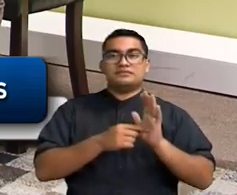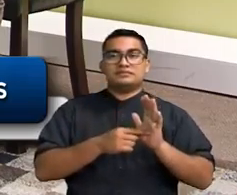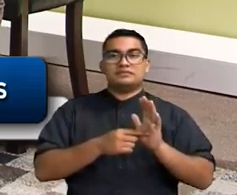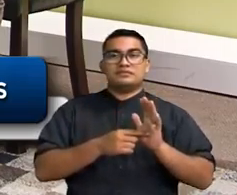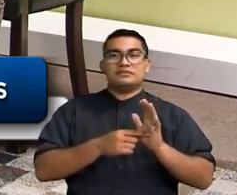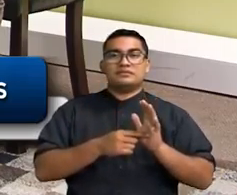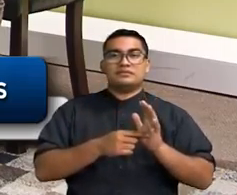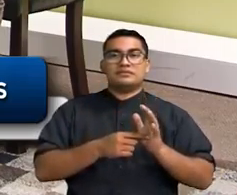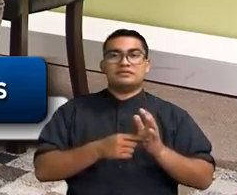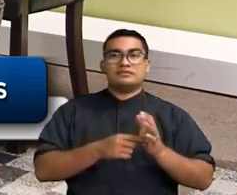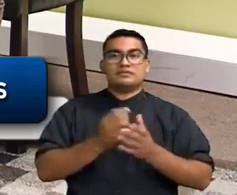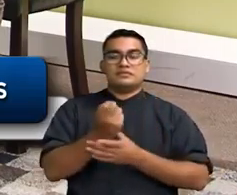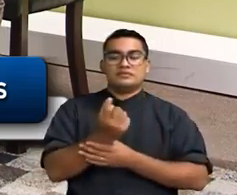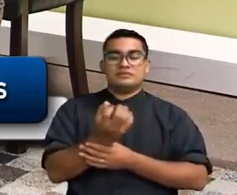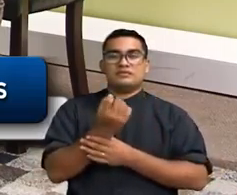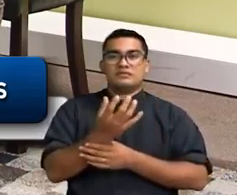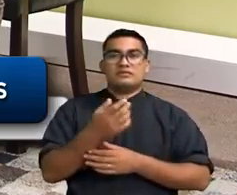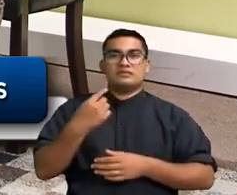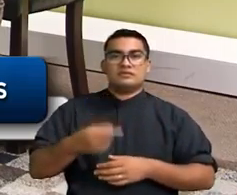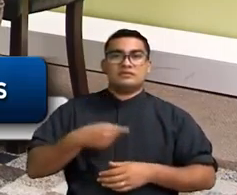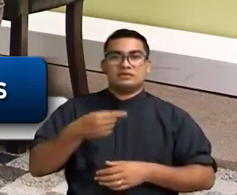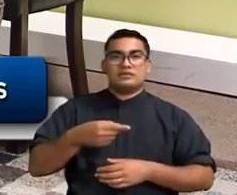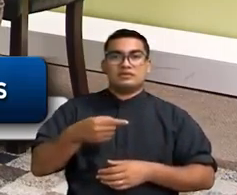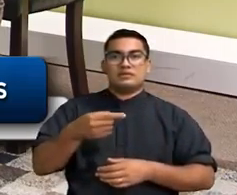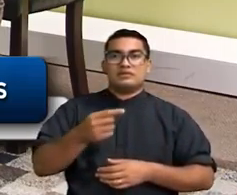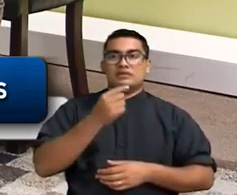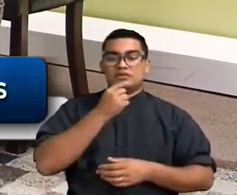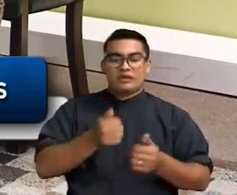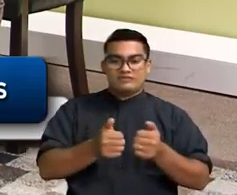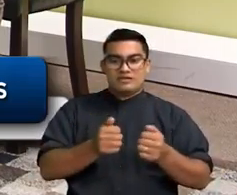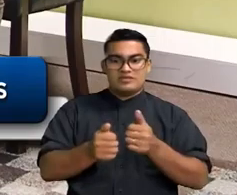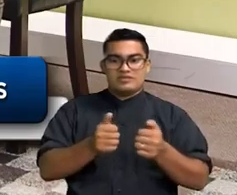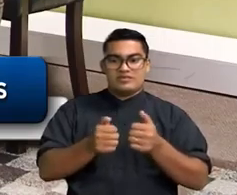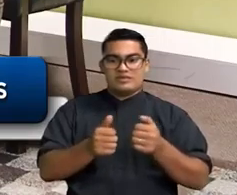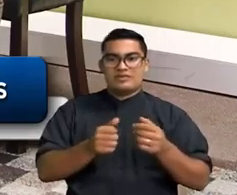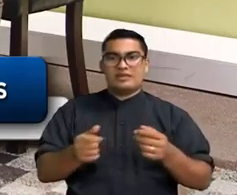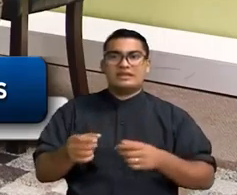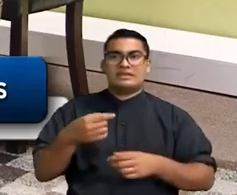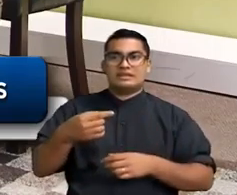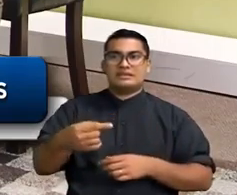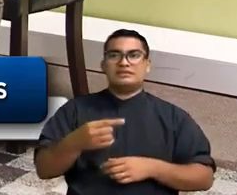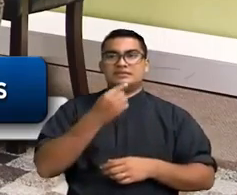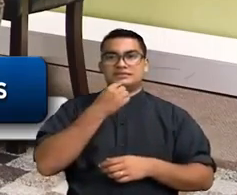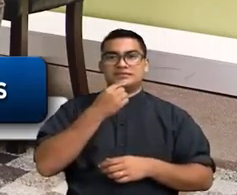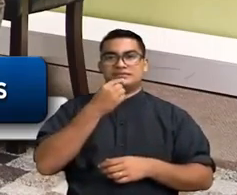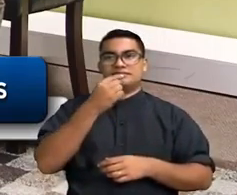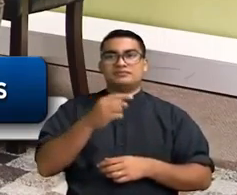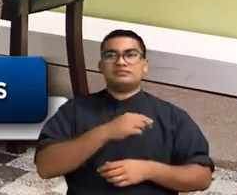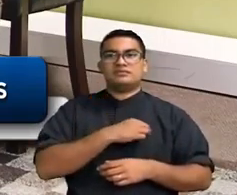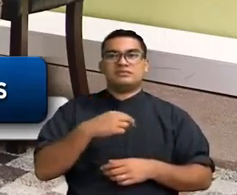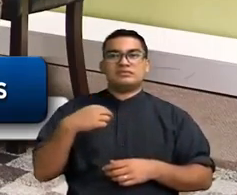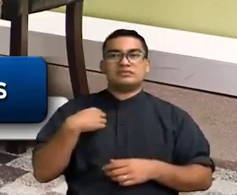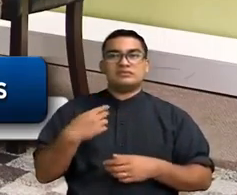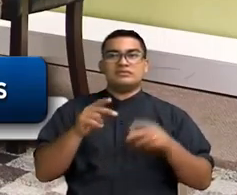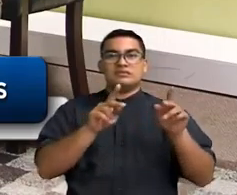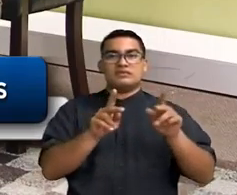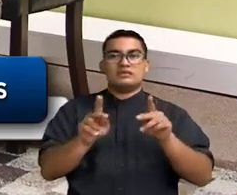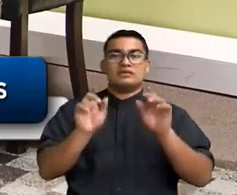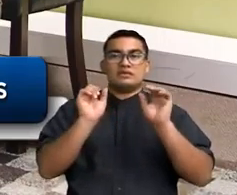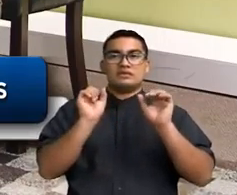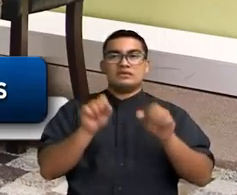repetitivo. Ya, todos los días. Están cabezones los dedos. Sí, porque las tendinitis se dan en todo aquel donde